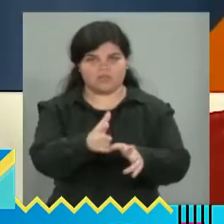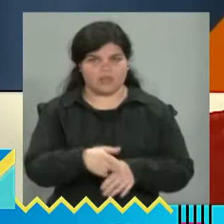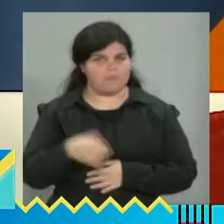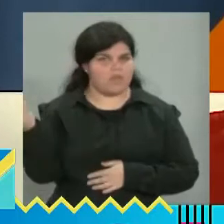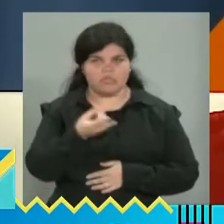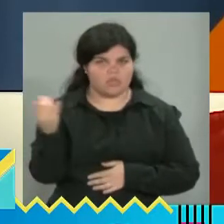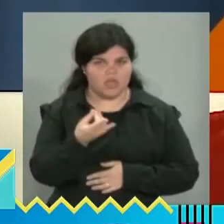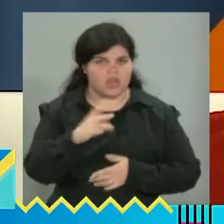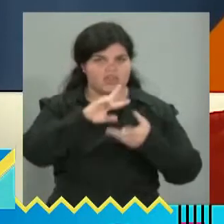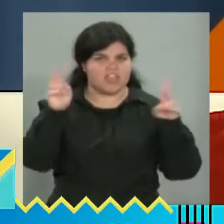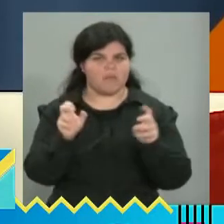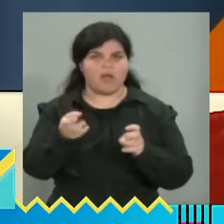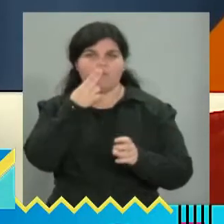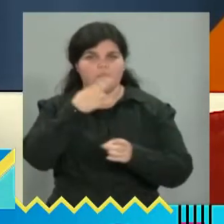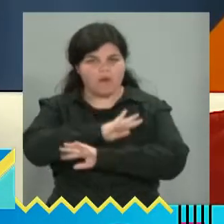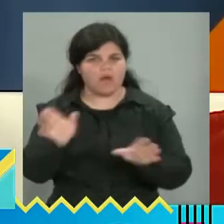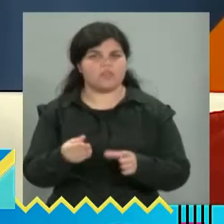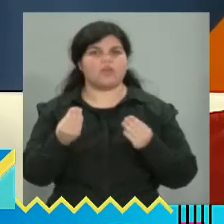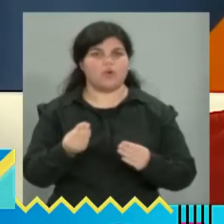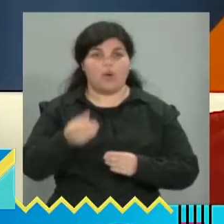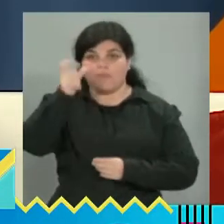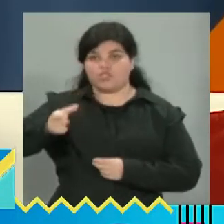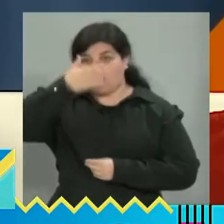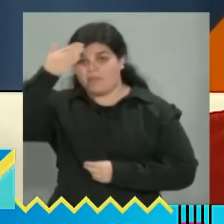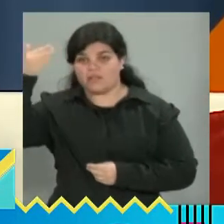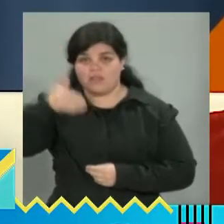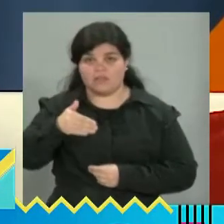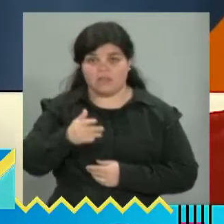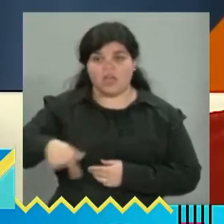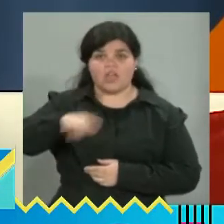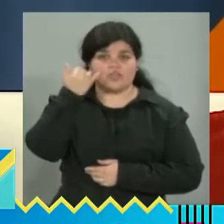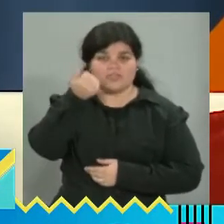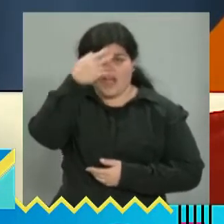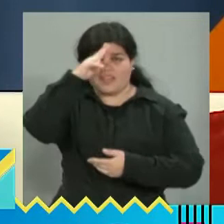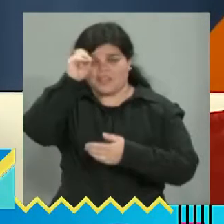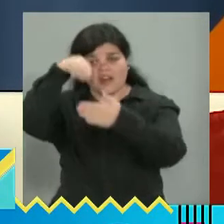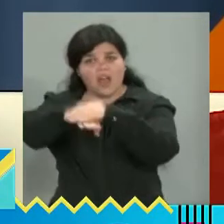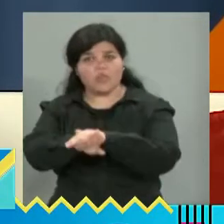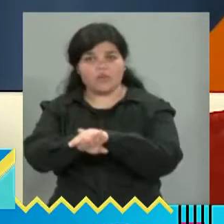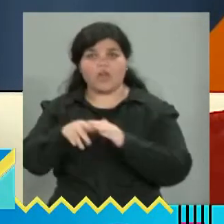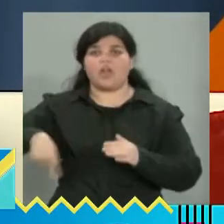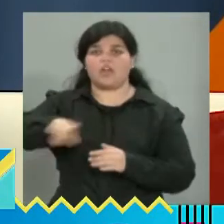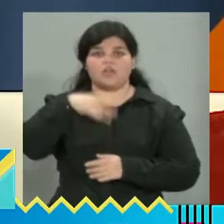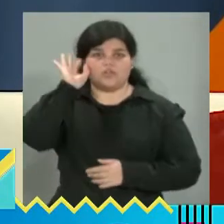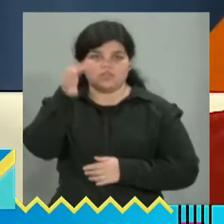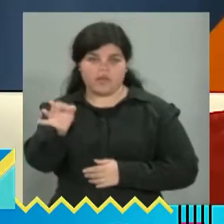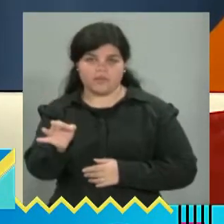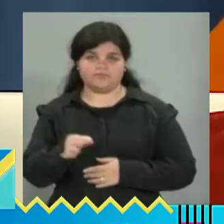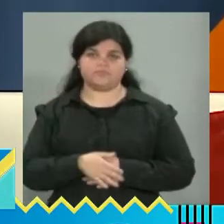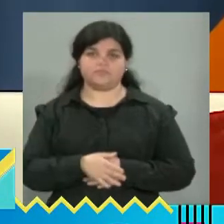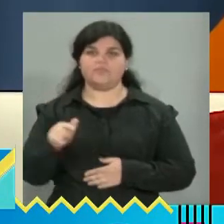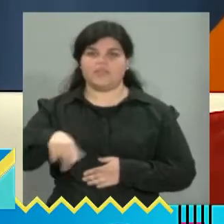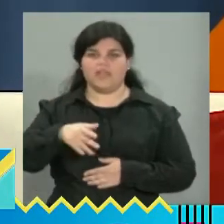tratar el tabaquismo. A los pacientes que están internados, hay un montón de estudios que cuando están internados por exacerbación de POC o en